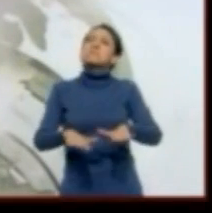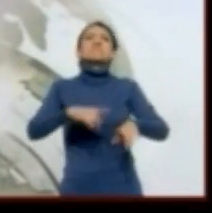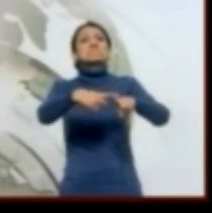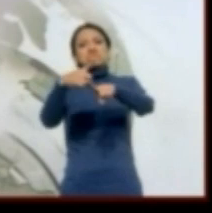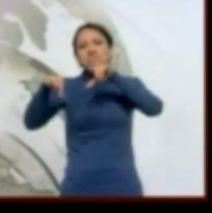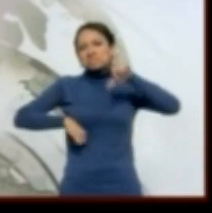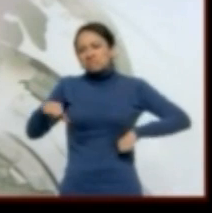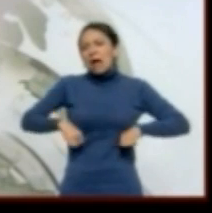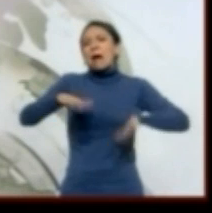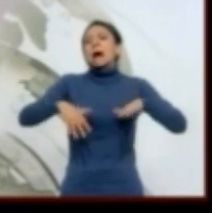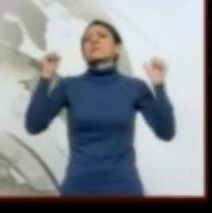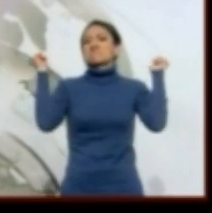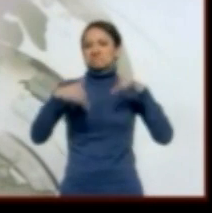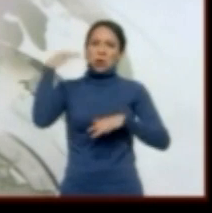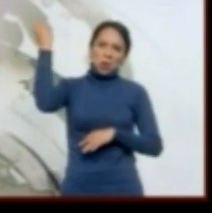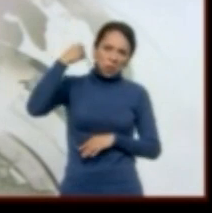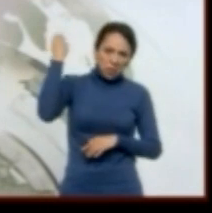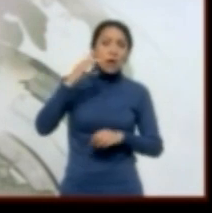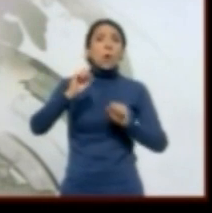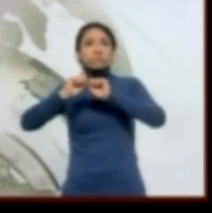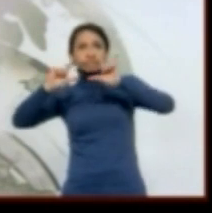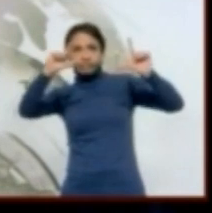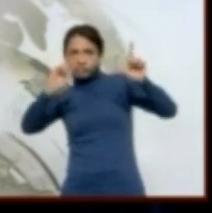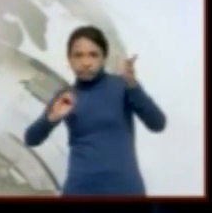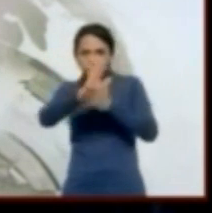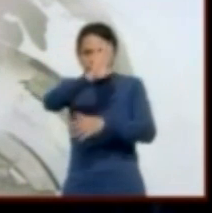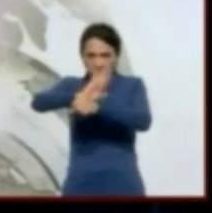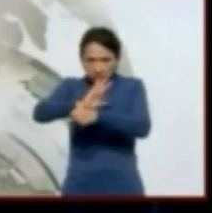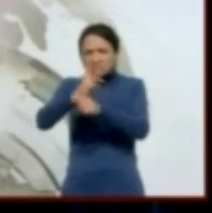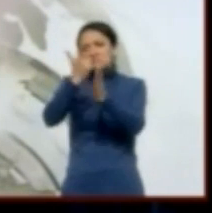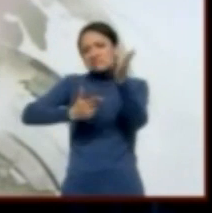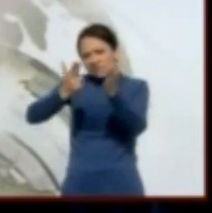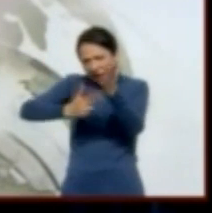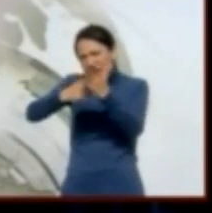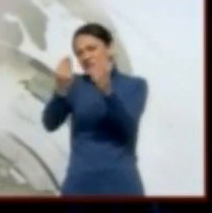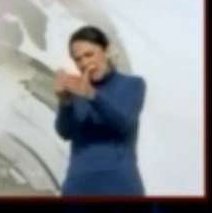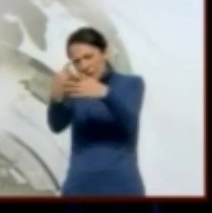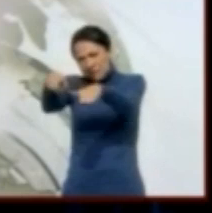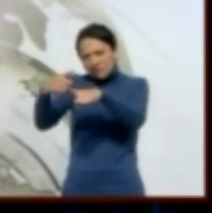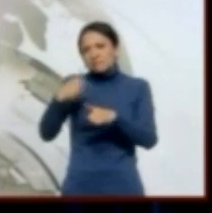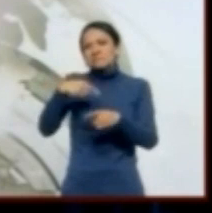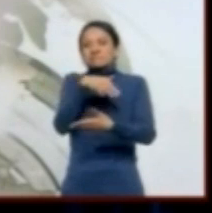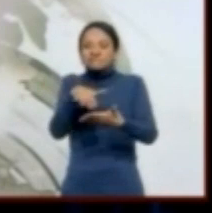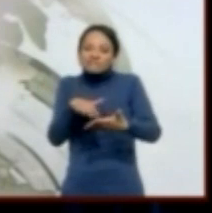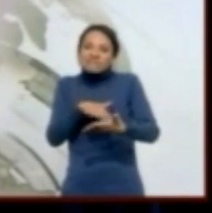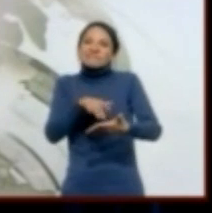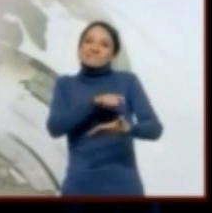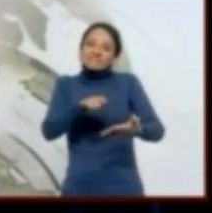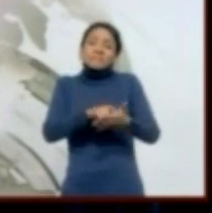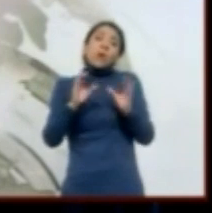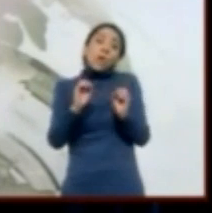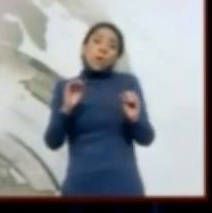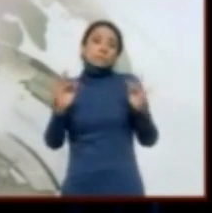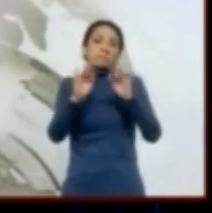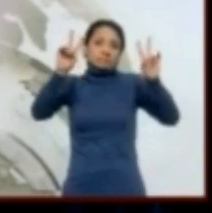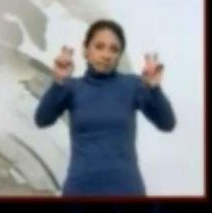mismo conferencias, proyecciones de cine, talleres relacionados con literatura o con internet. En este